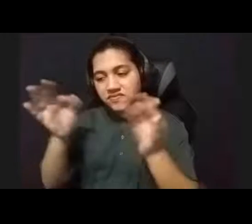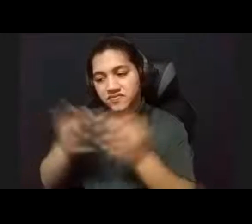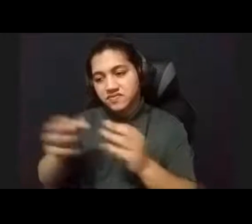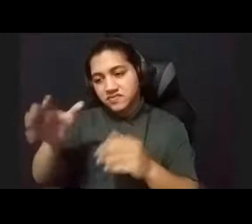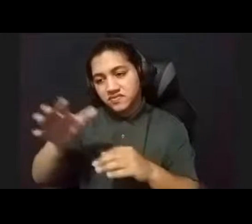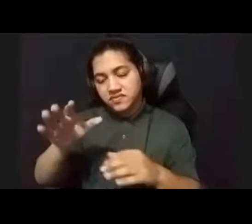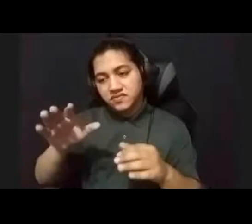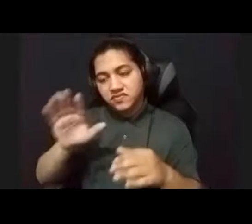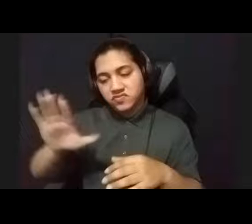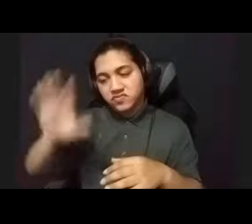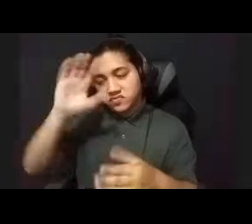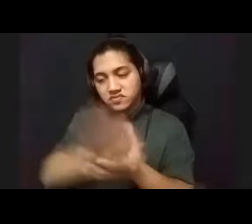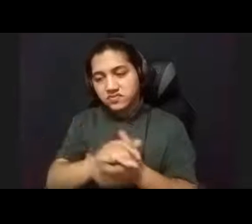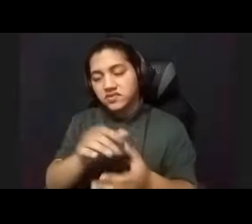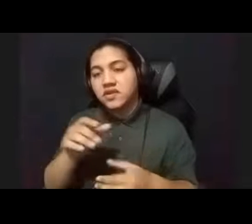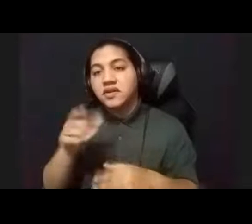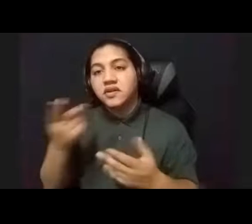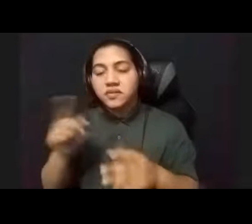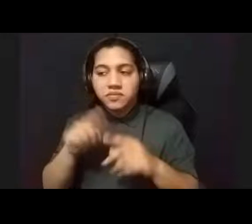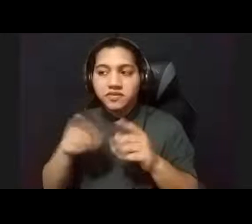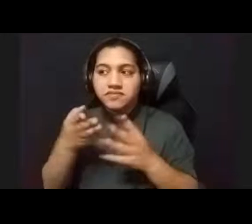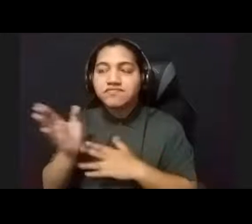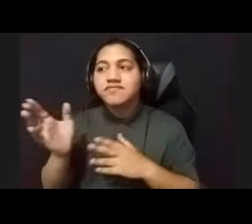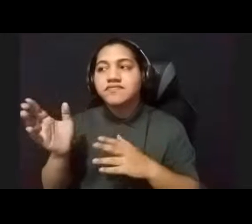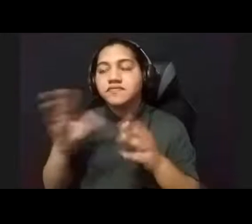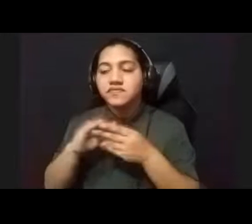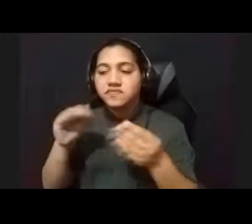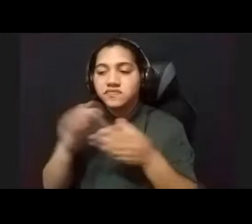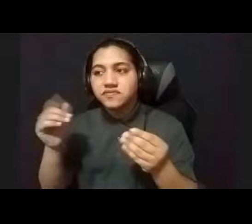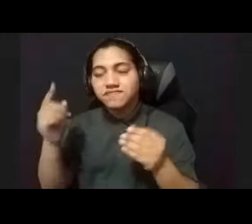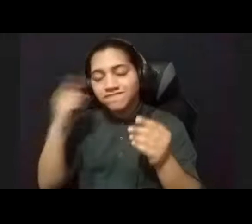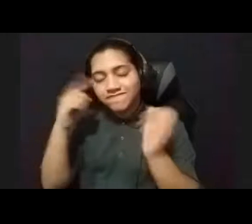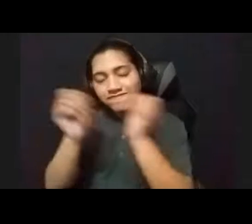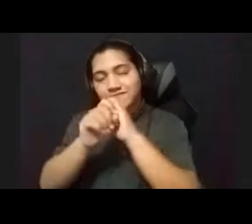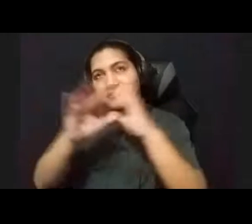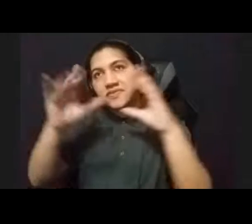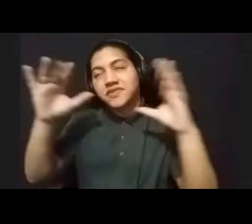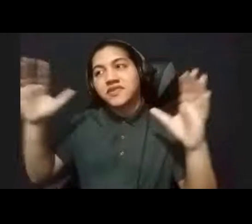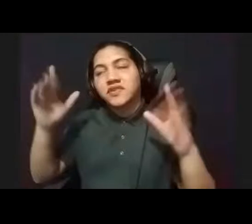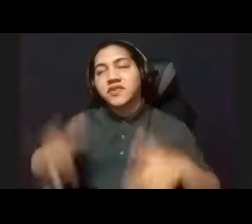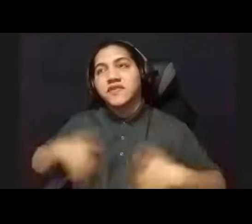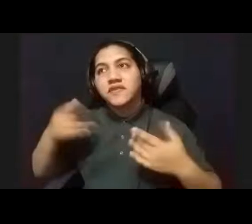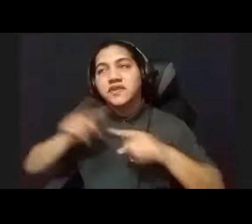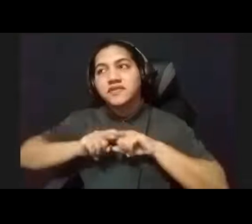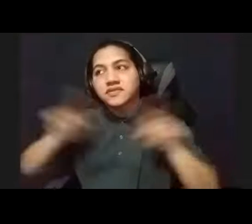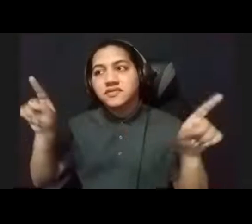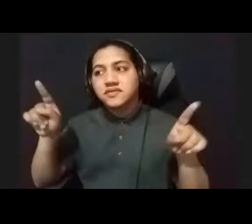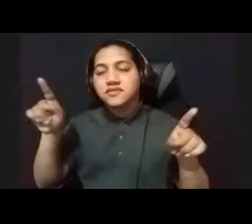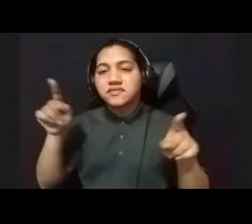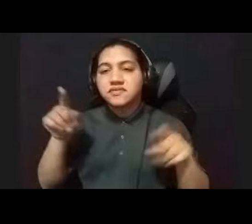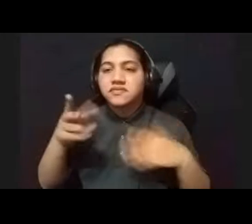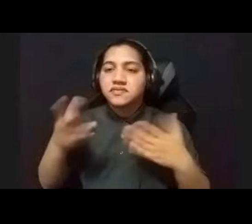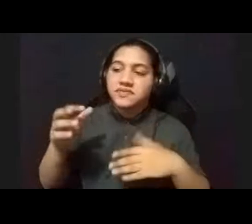salir, pero escapaban a través de este cuento donde ordenaban una vida diferente para aquella grilla,